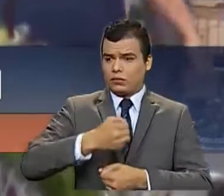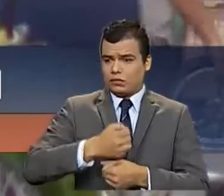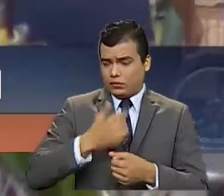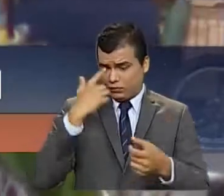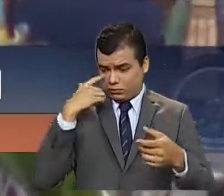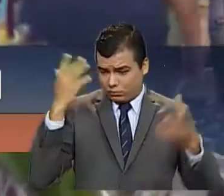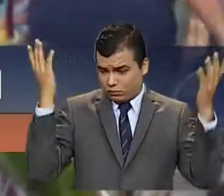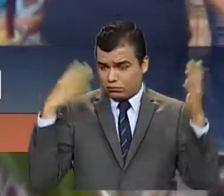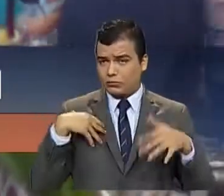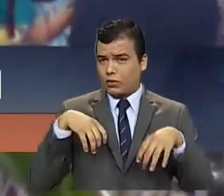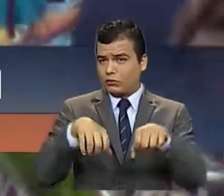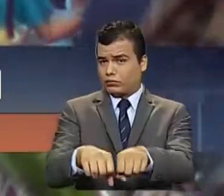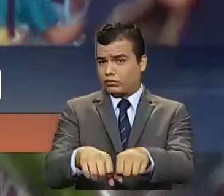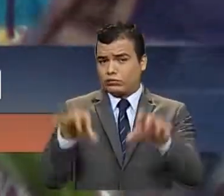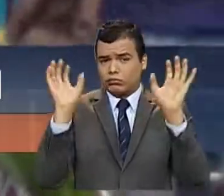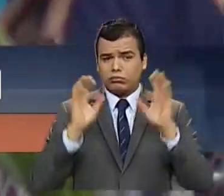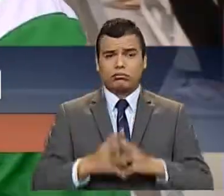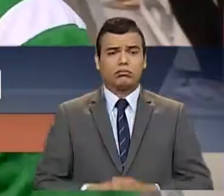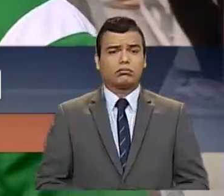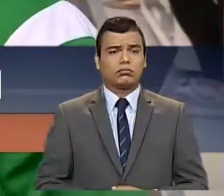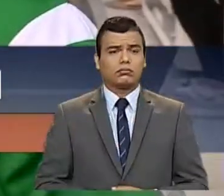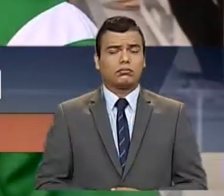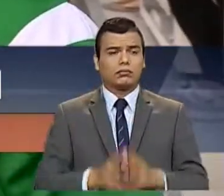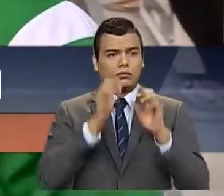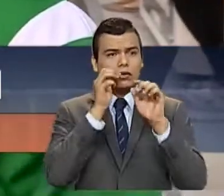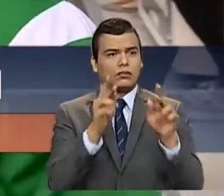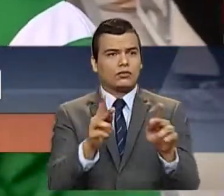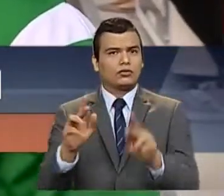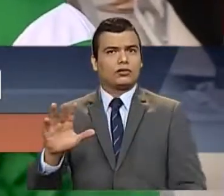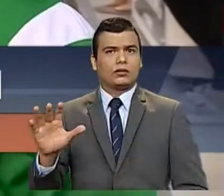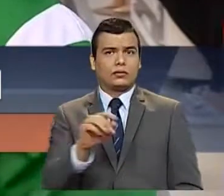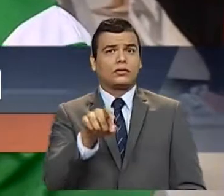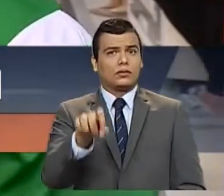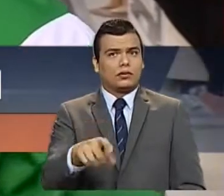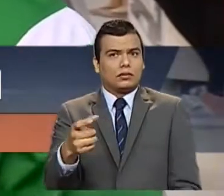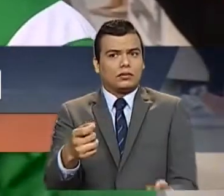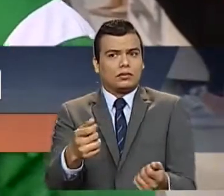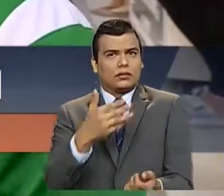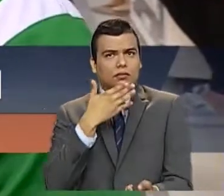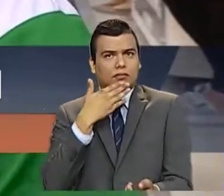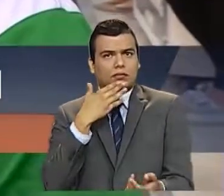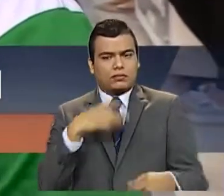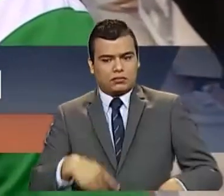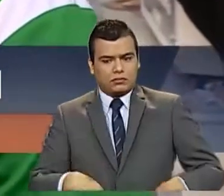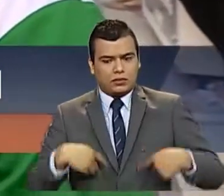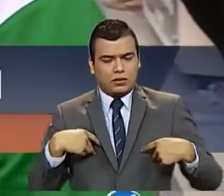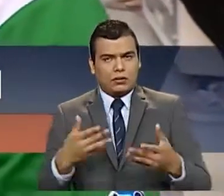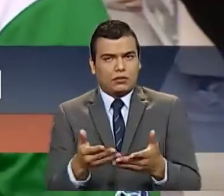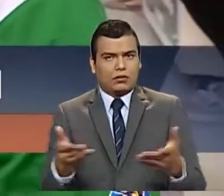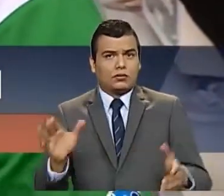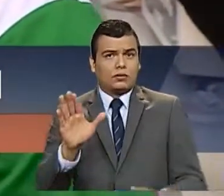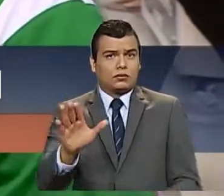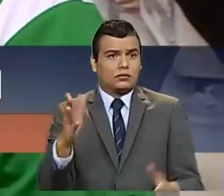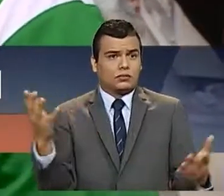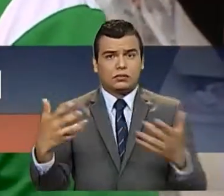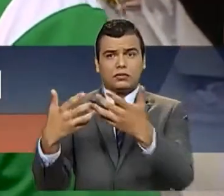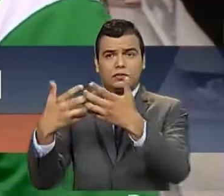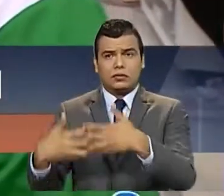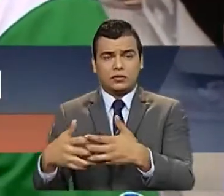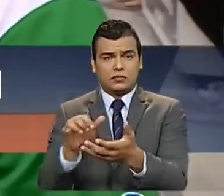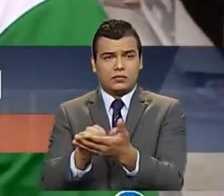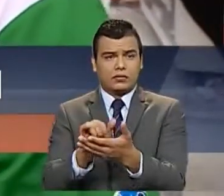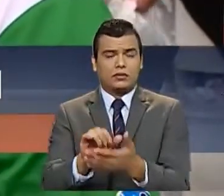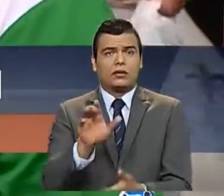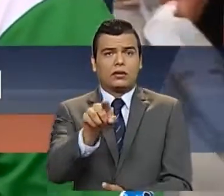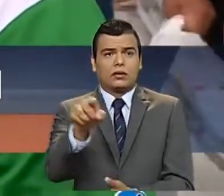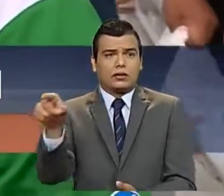la ocupación del espacio público. La gente necesita conseguir el sustento de sus hijos y al ver que en una empresa le cierran las puertas, que le